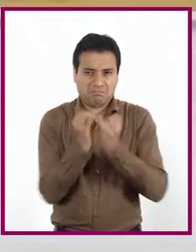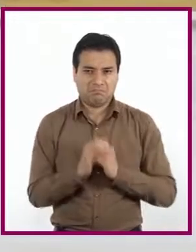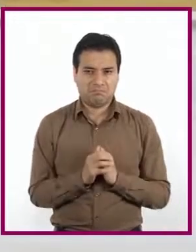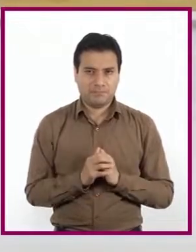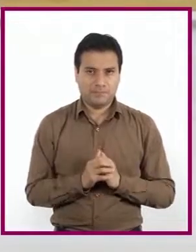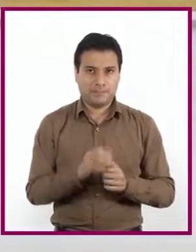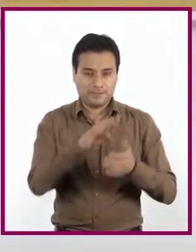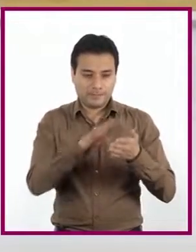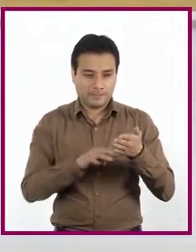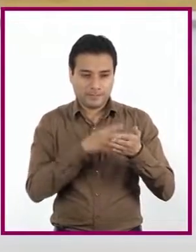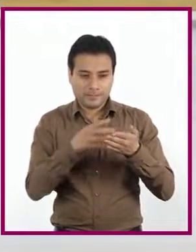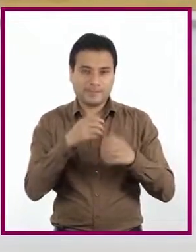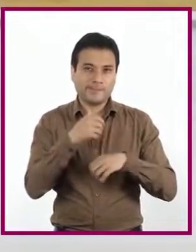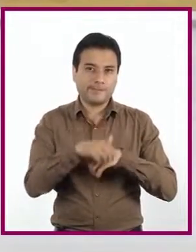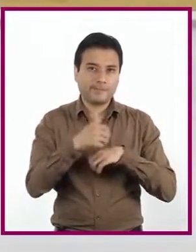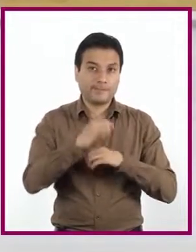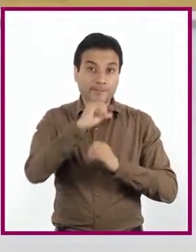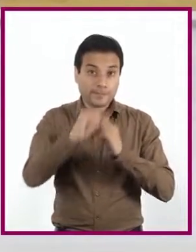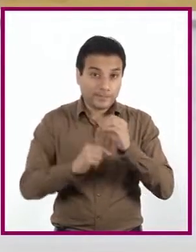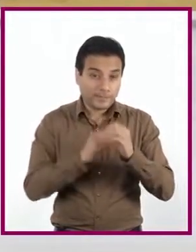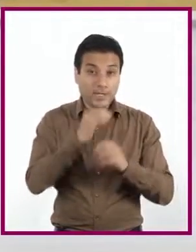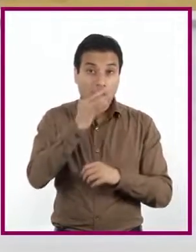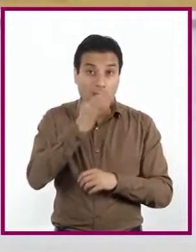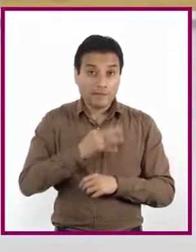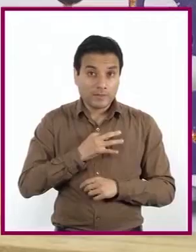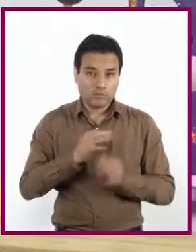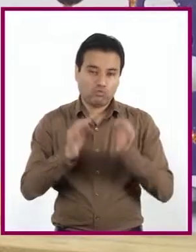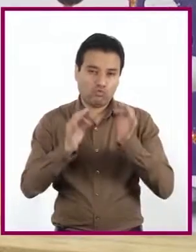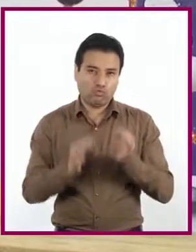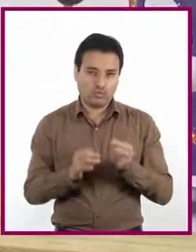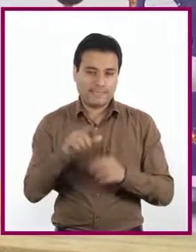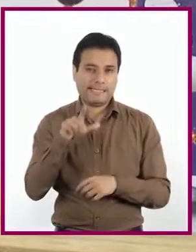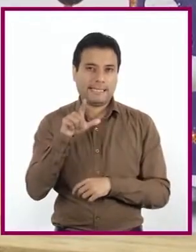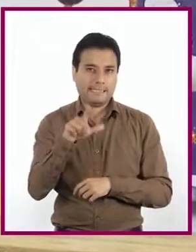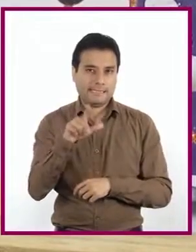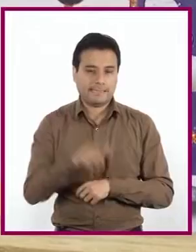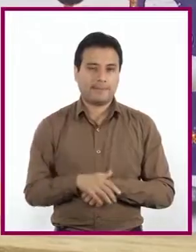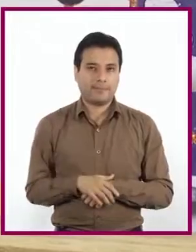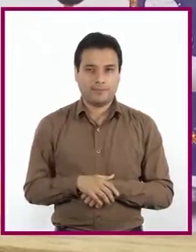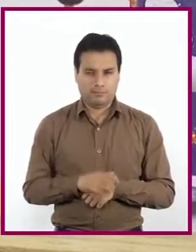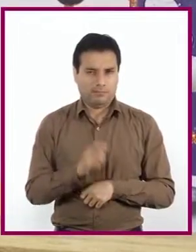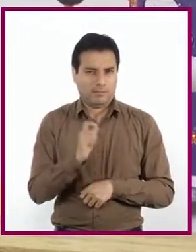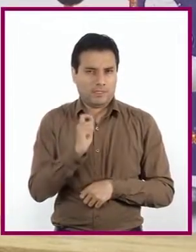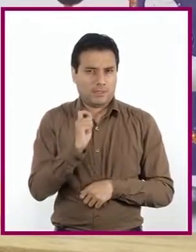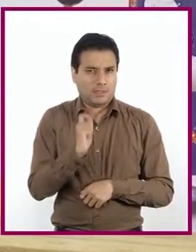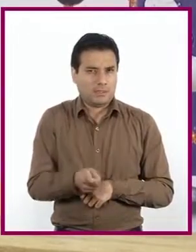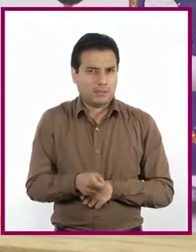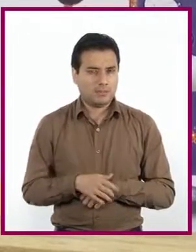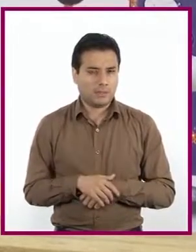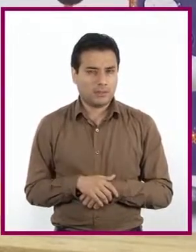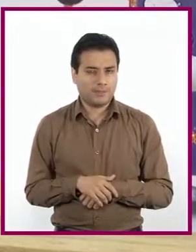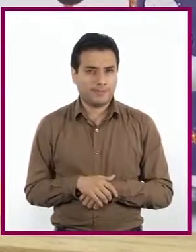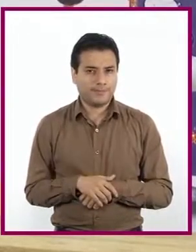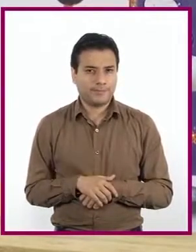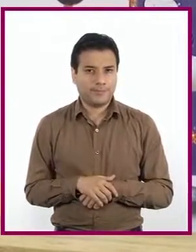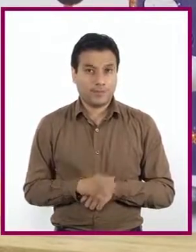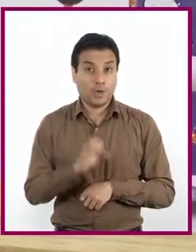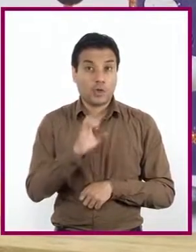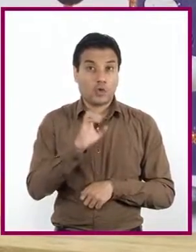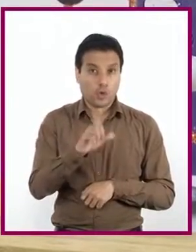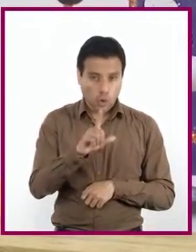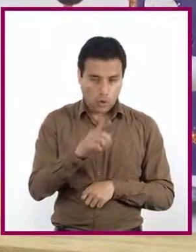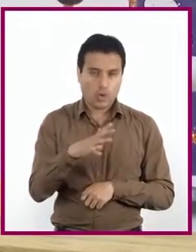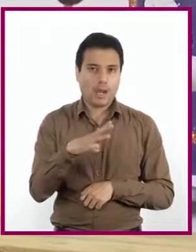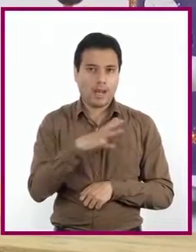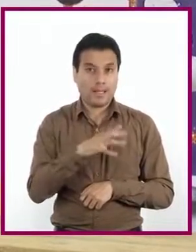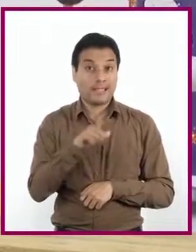tabla periódica su número atómico. Me dice que tiene 17. Esto quiere decir que el cloro